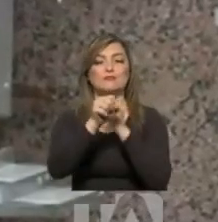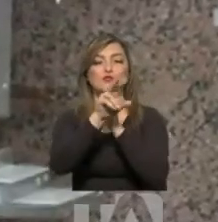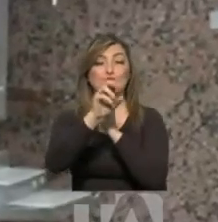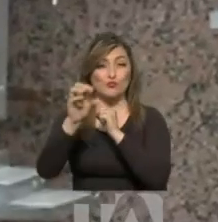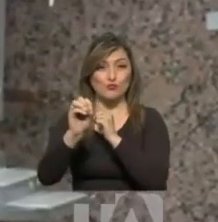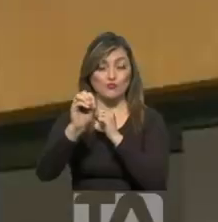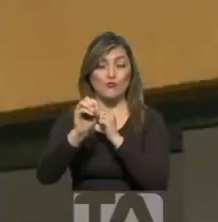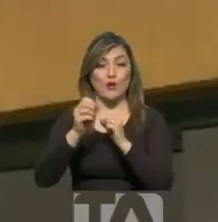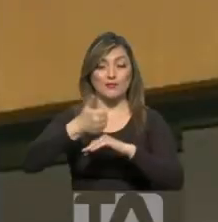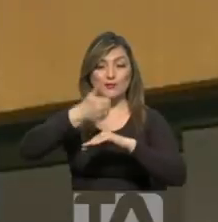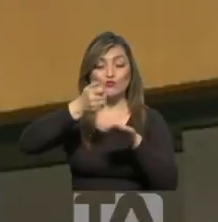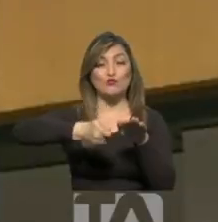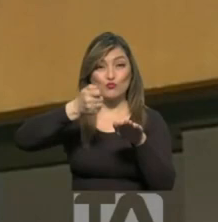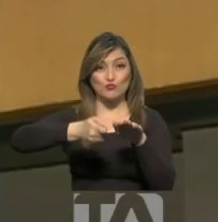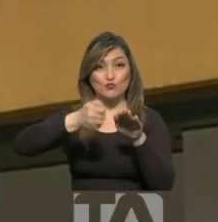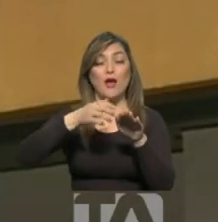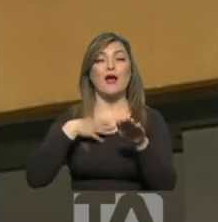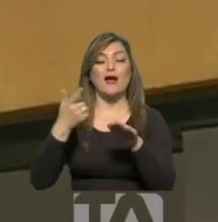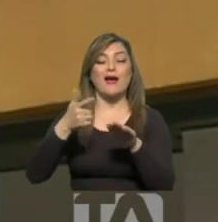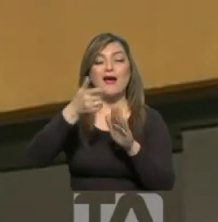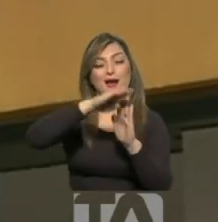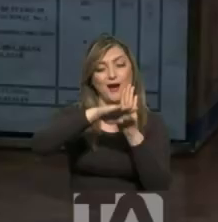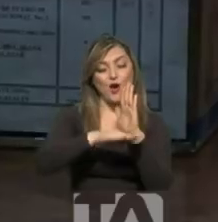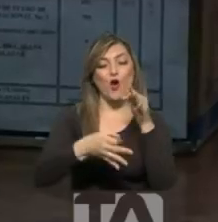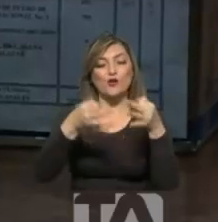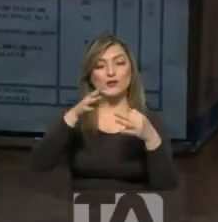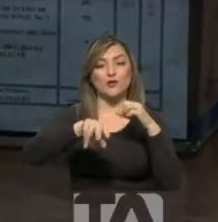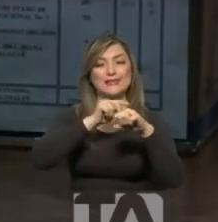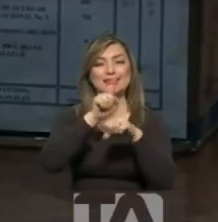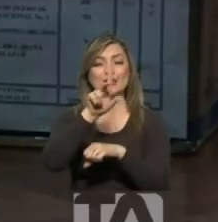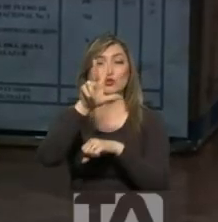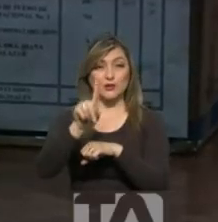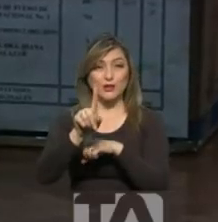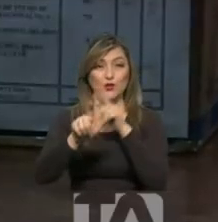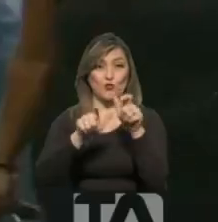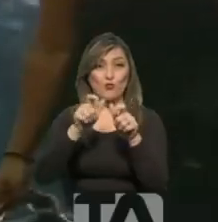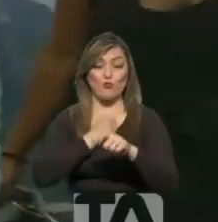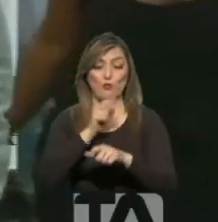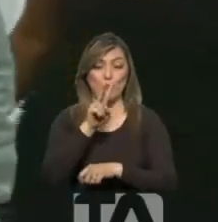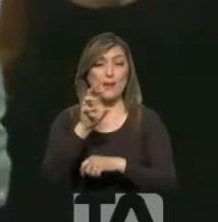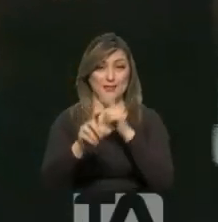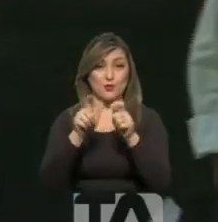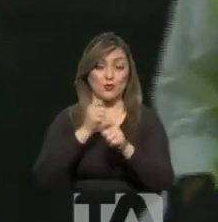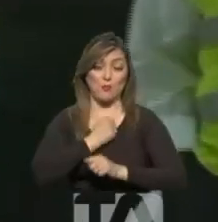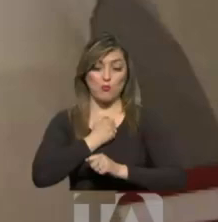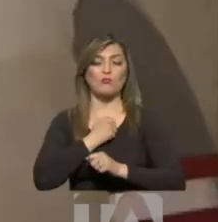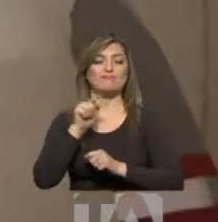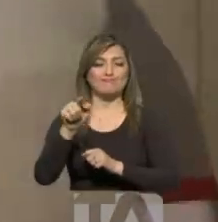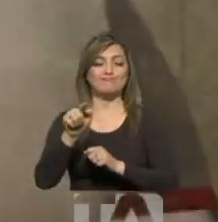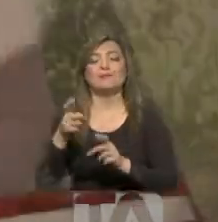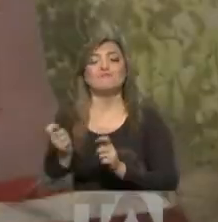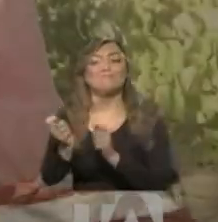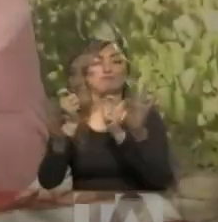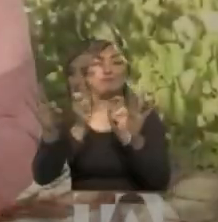entregó a la Corte Nacional de Justicia un listado de 131 bienes a nombre de los sentenciados en el caso Sobornos.